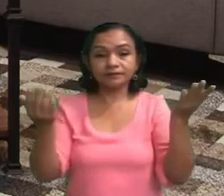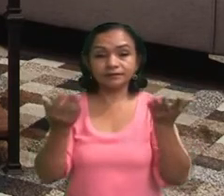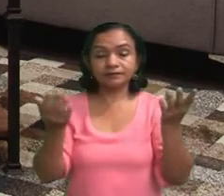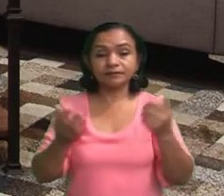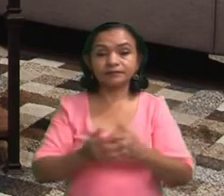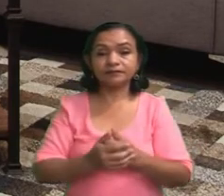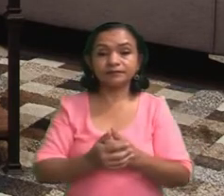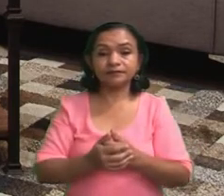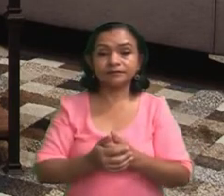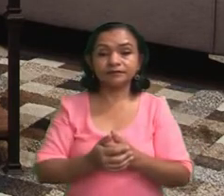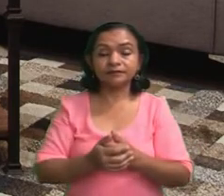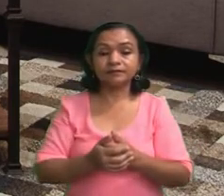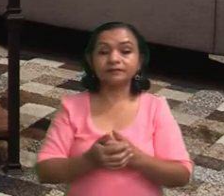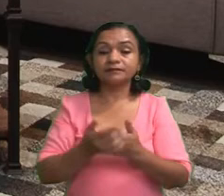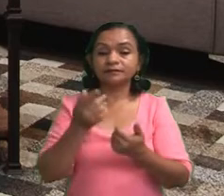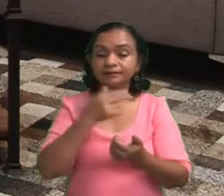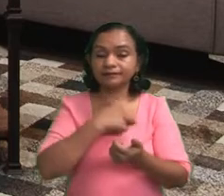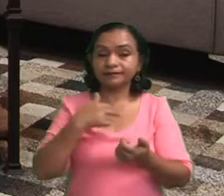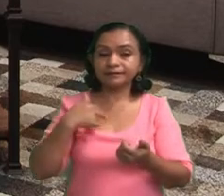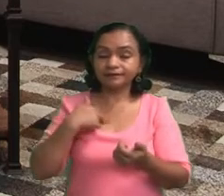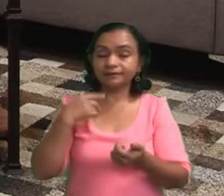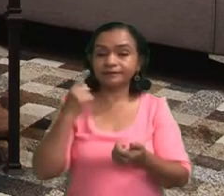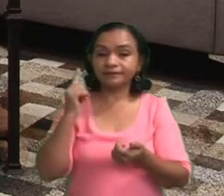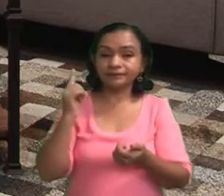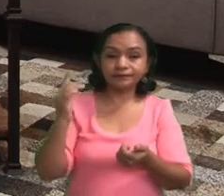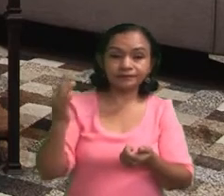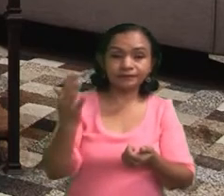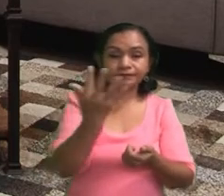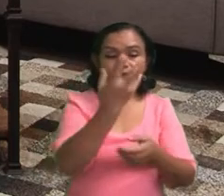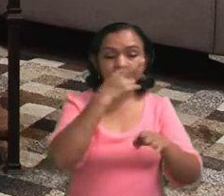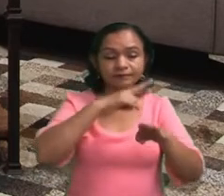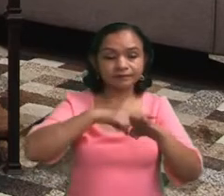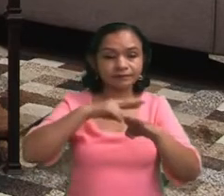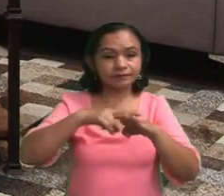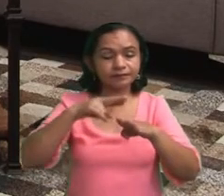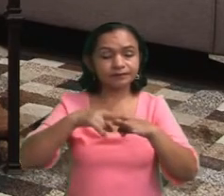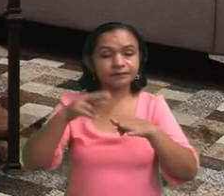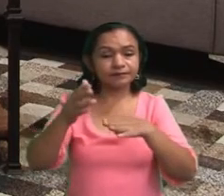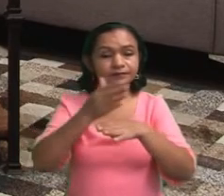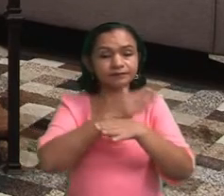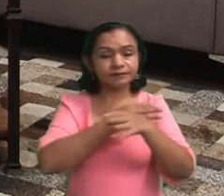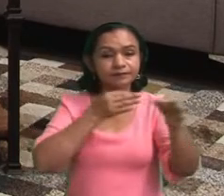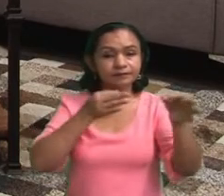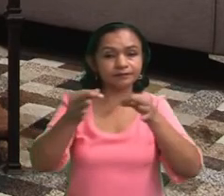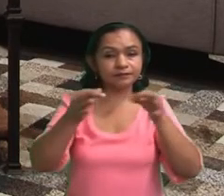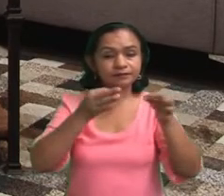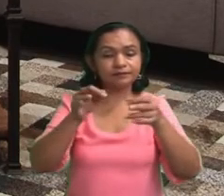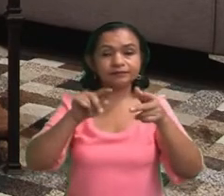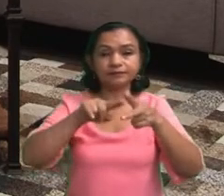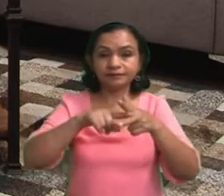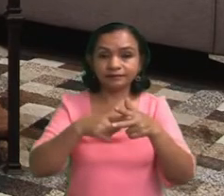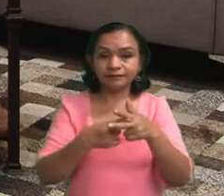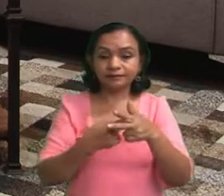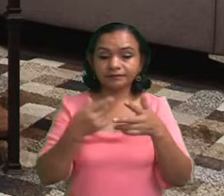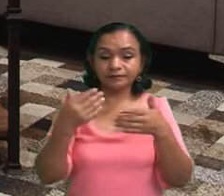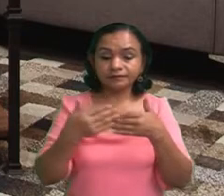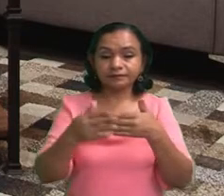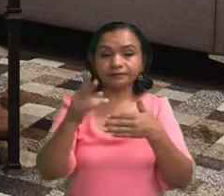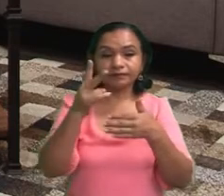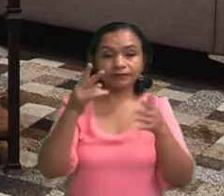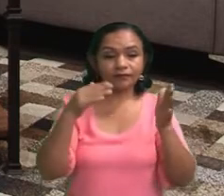alimentaria vino a recopilar todas las normas, como ya lo mencionaron allí, hasta el